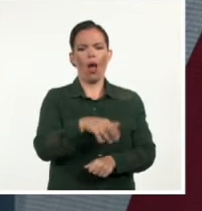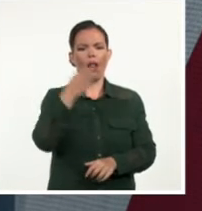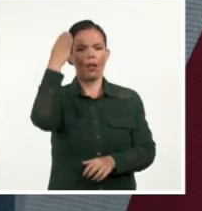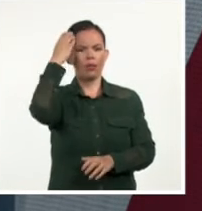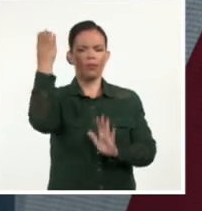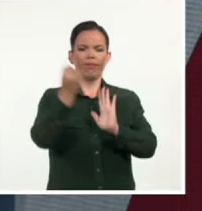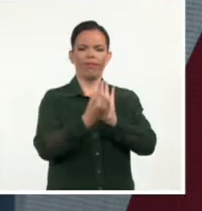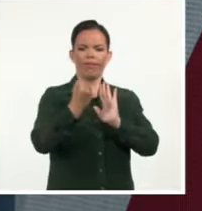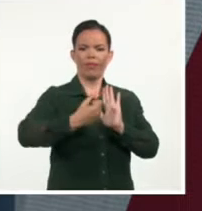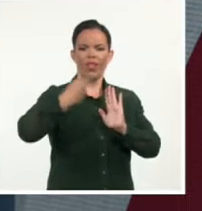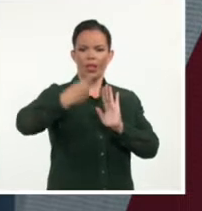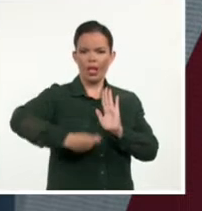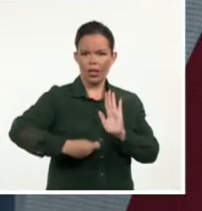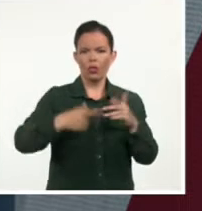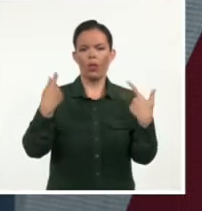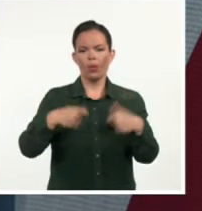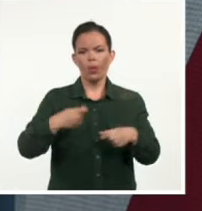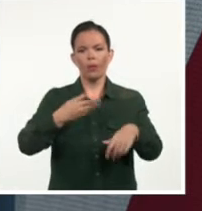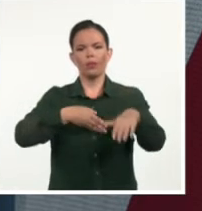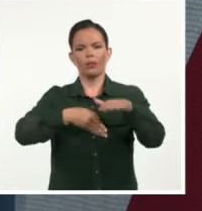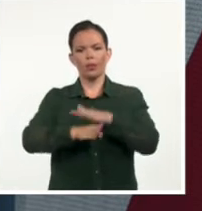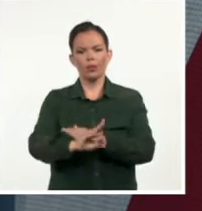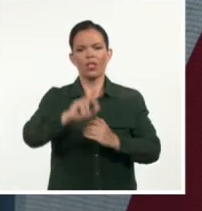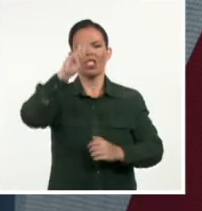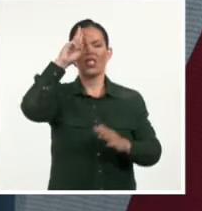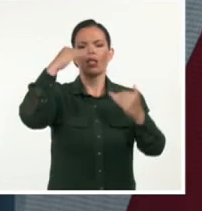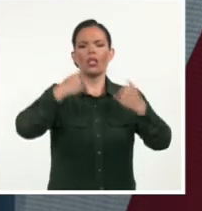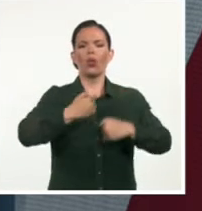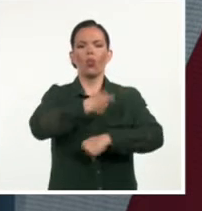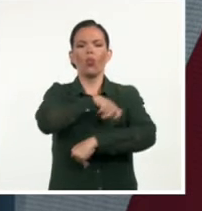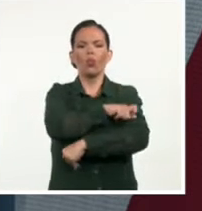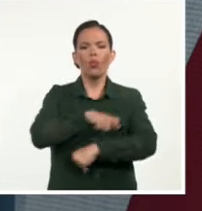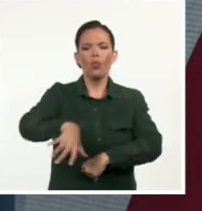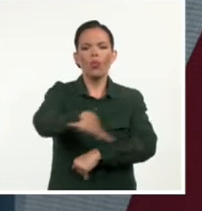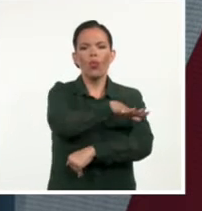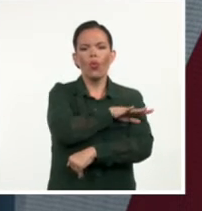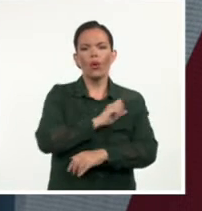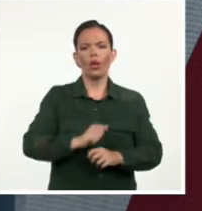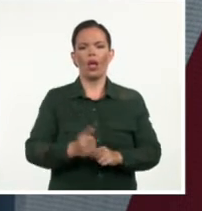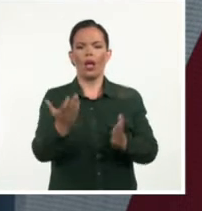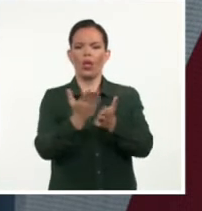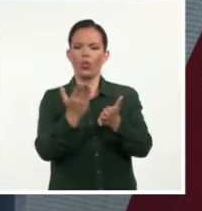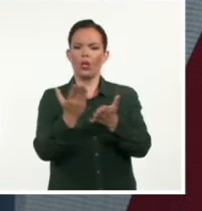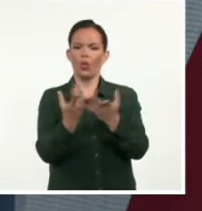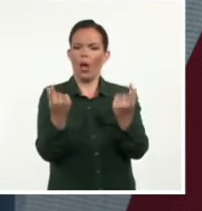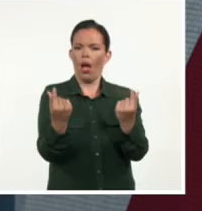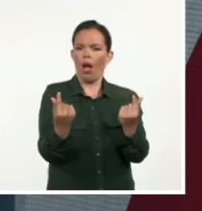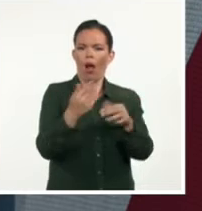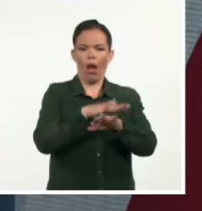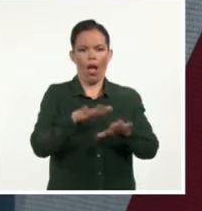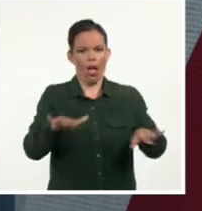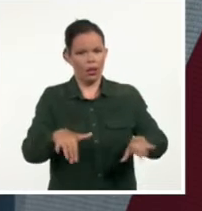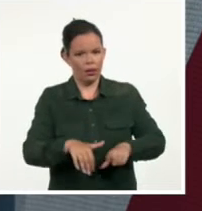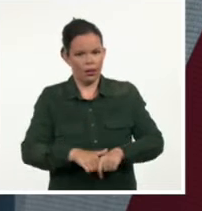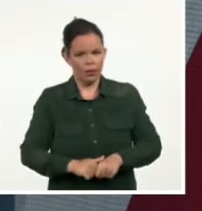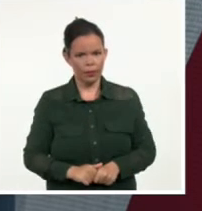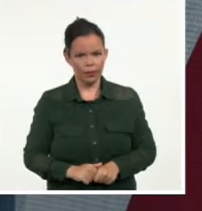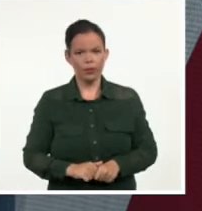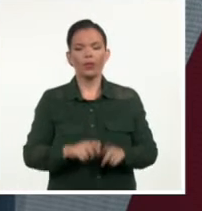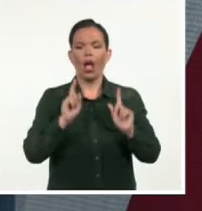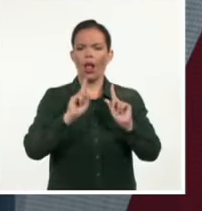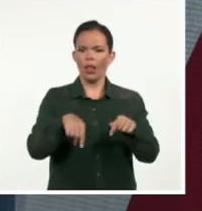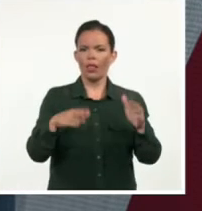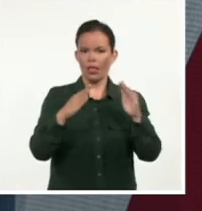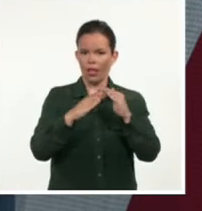salud pública y universal, la educación gratuita y el acceso a la vivienda y el agua. El texto también busca dar un papel más activo